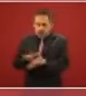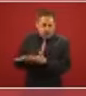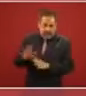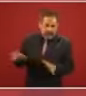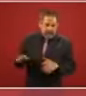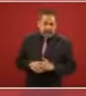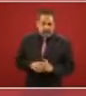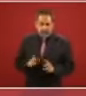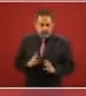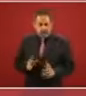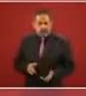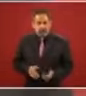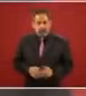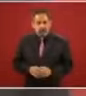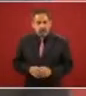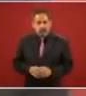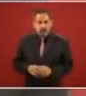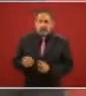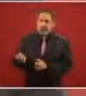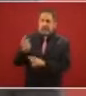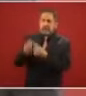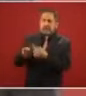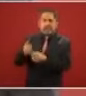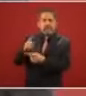porque hay